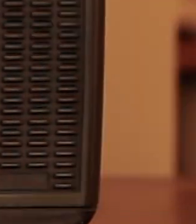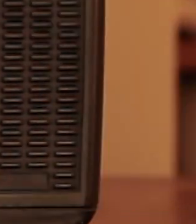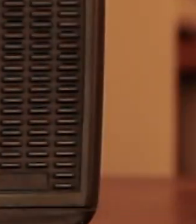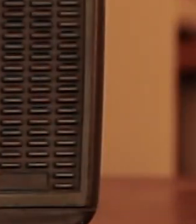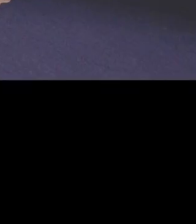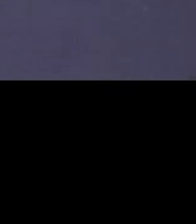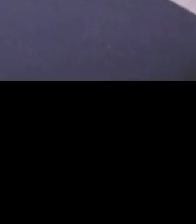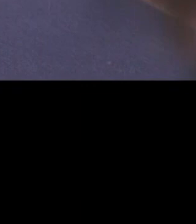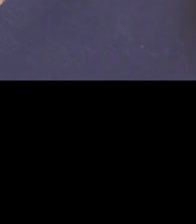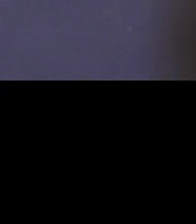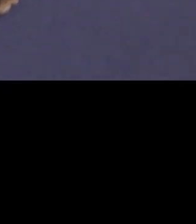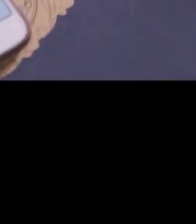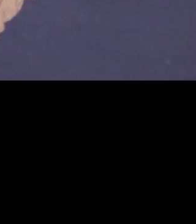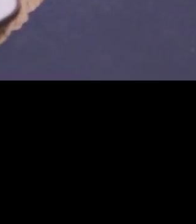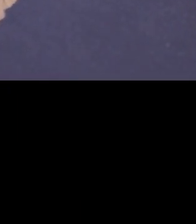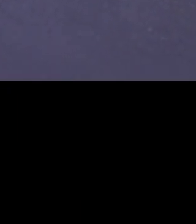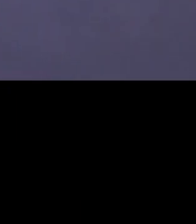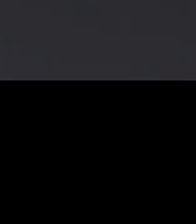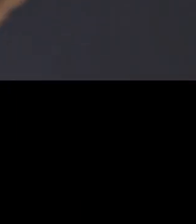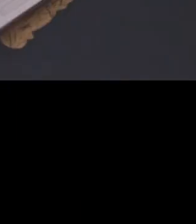libres.